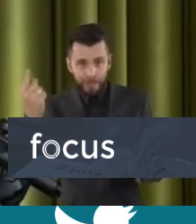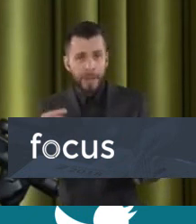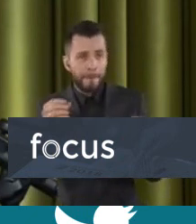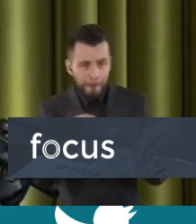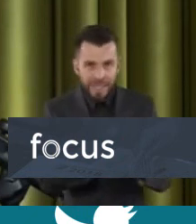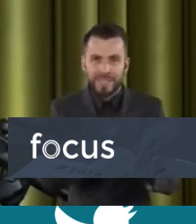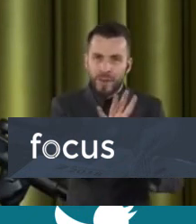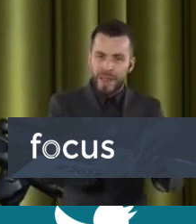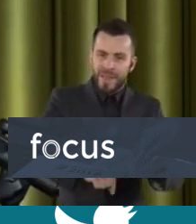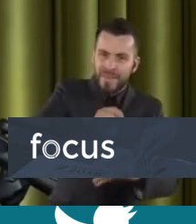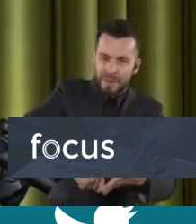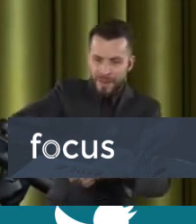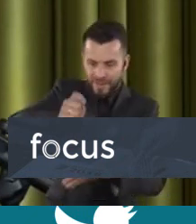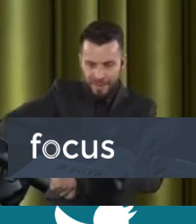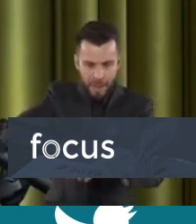asesinatos de los firmantes de la paz.